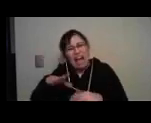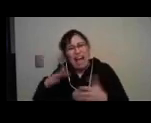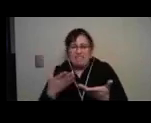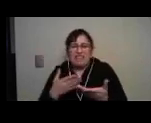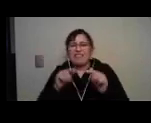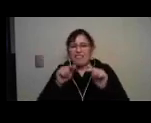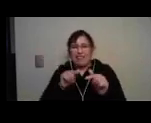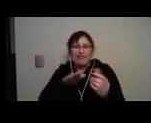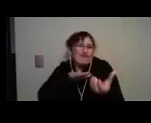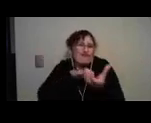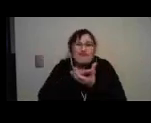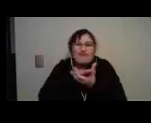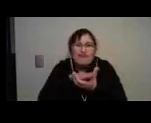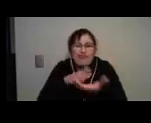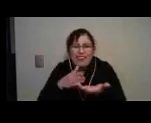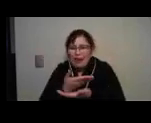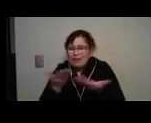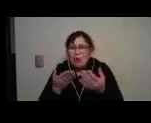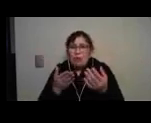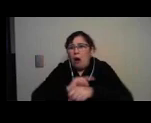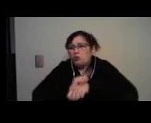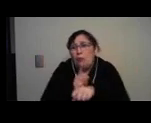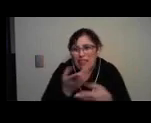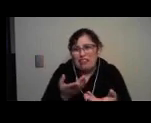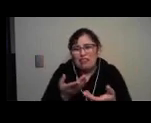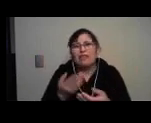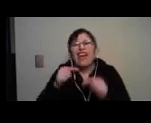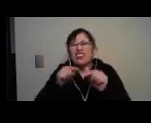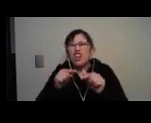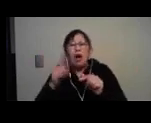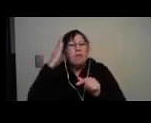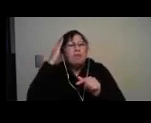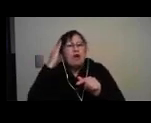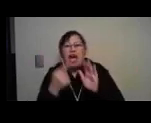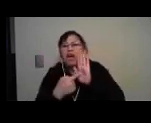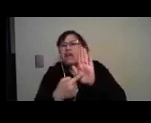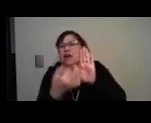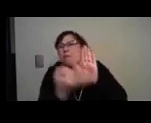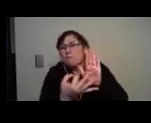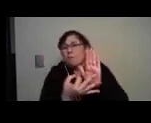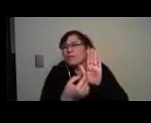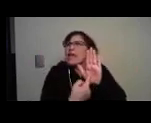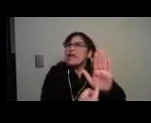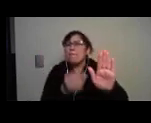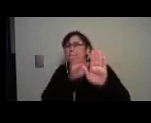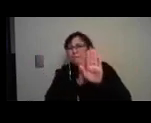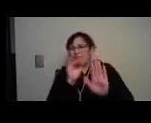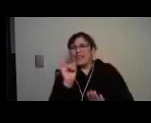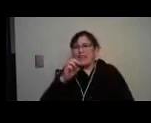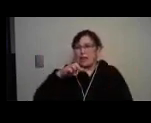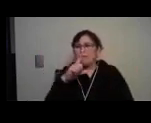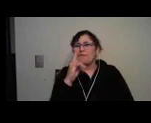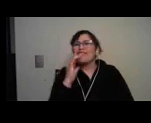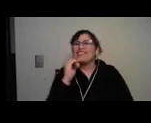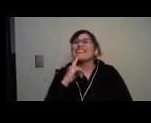un acto que significa memoria implícita, porque uno lo hace de manera no como